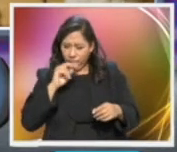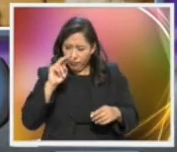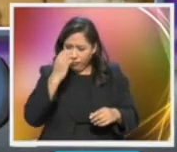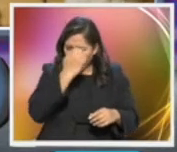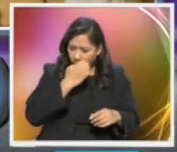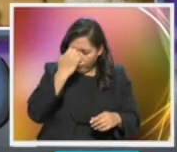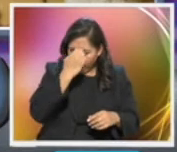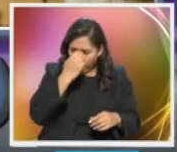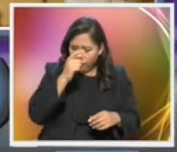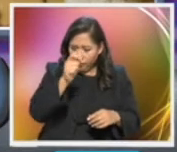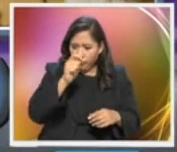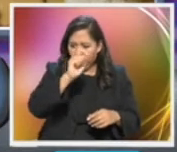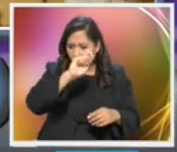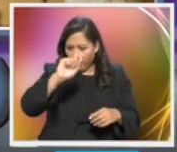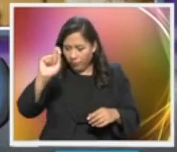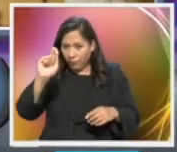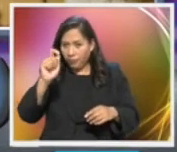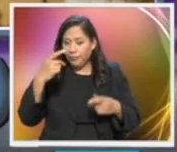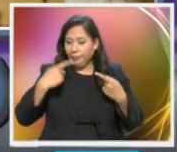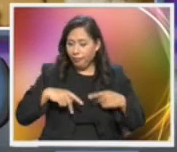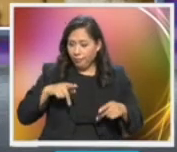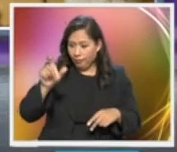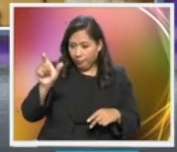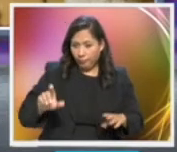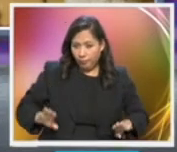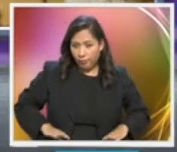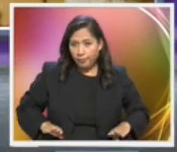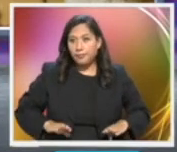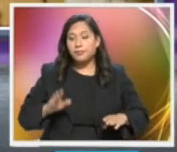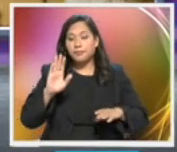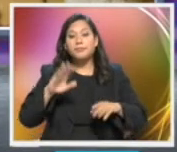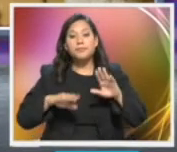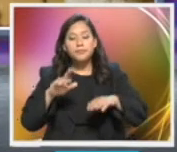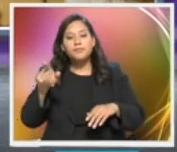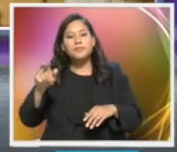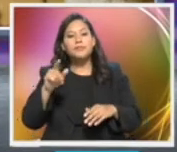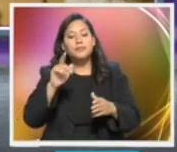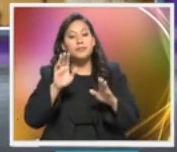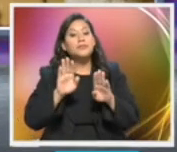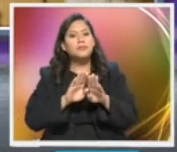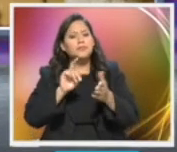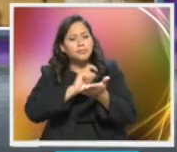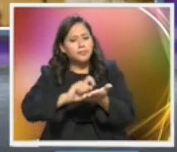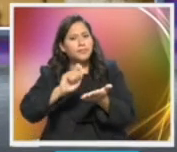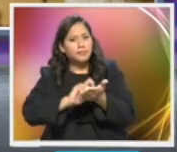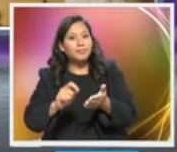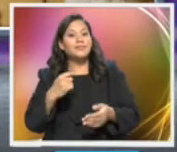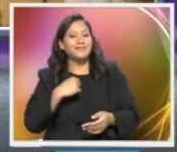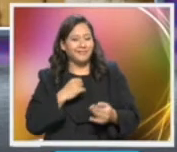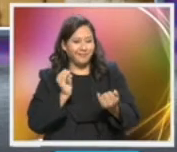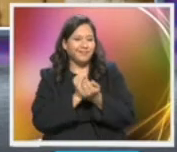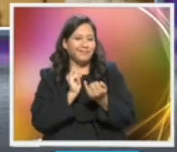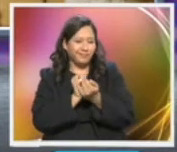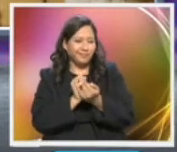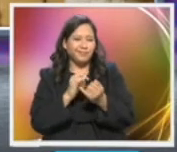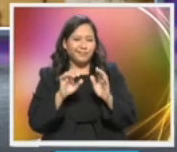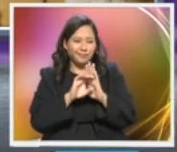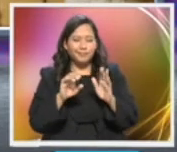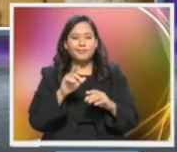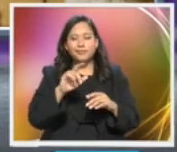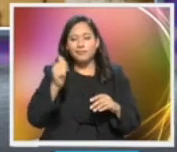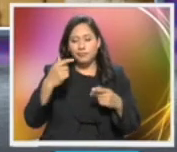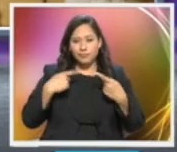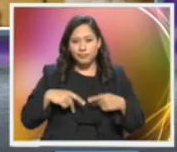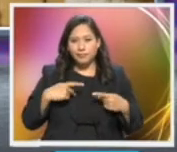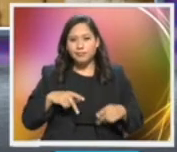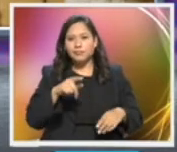esta suma, nos habla de una personalidad que prácticamente como escribe es como nosotros lo veíamos. Lo que en otros